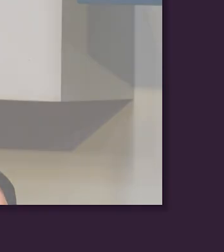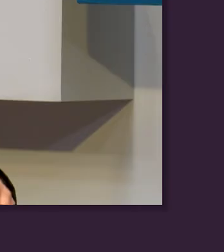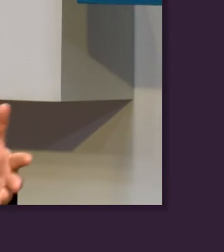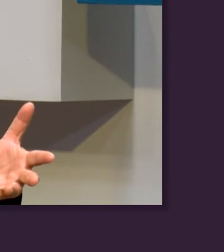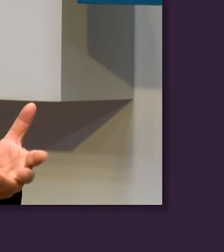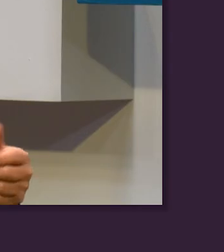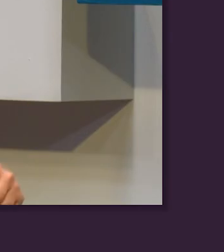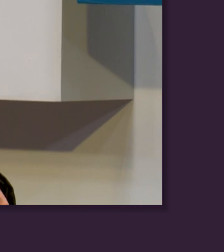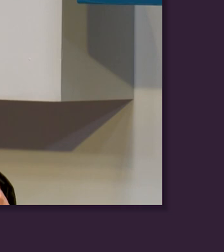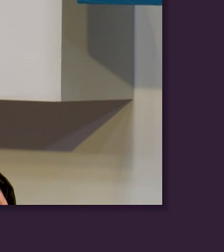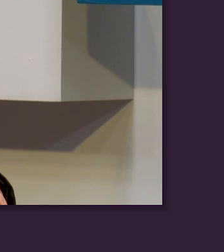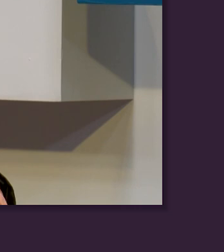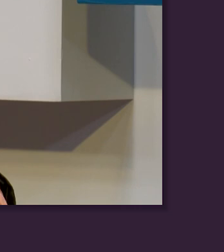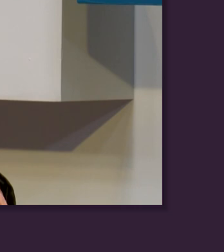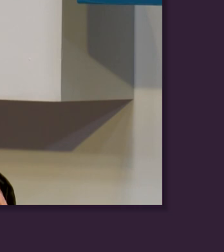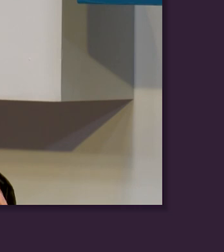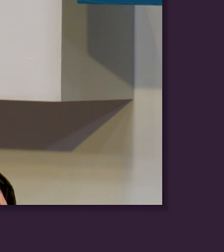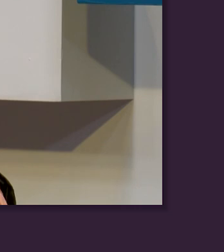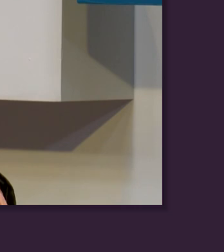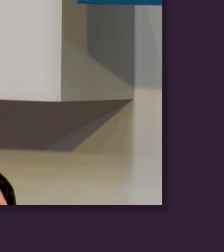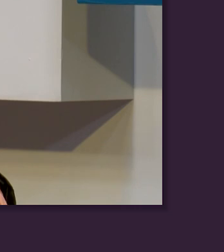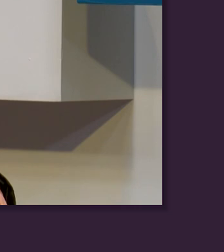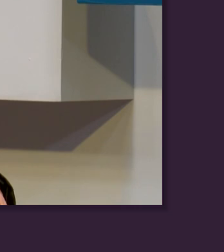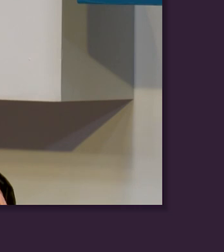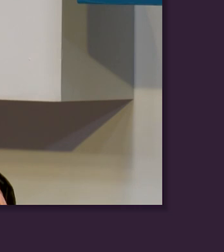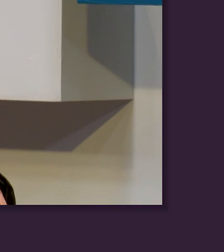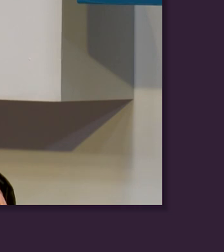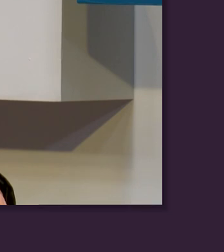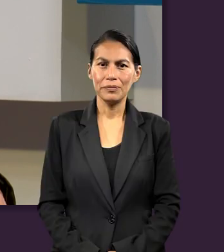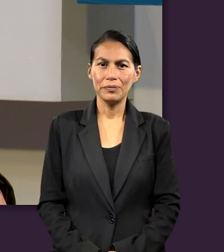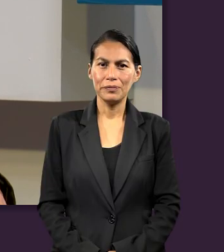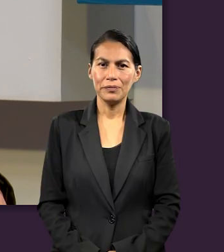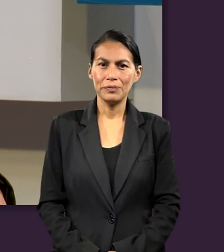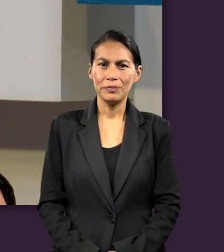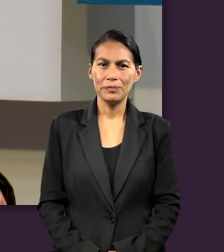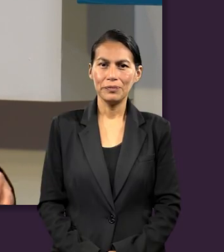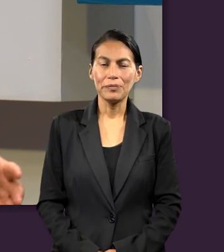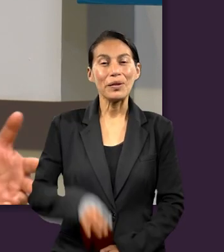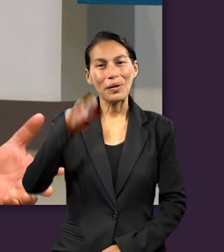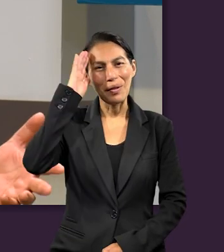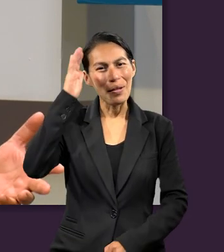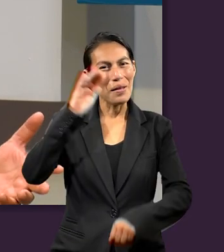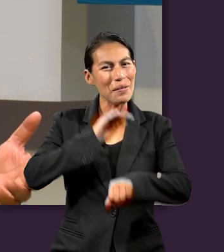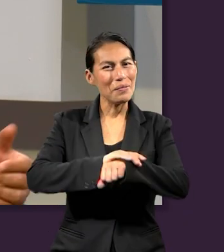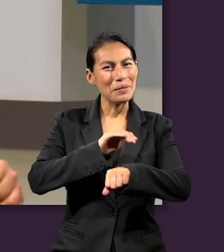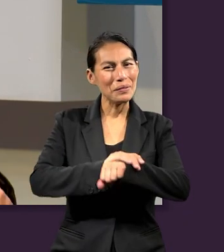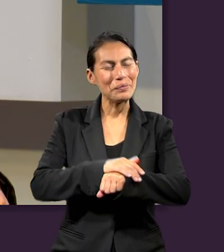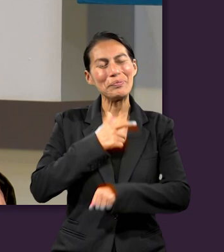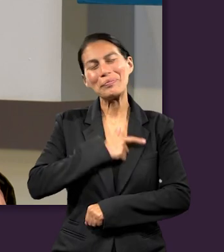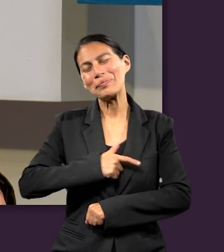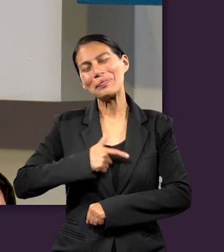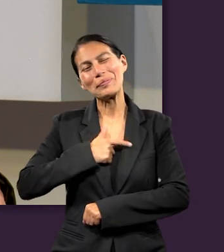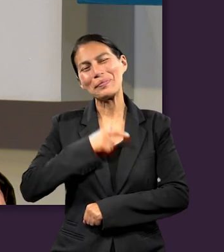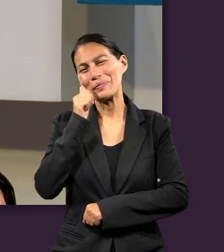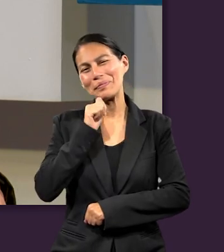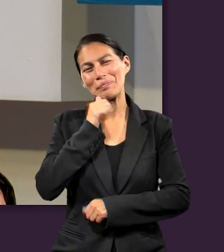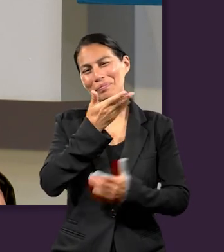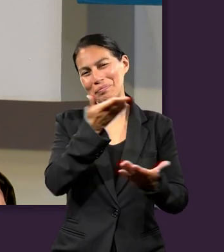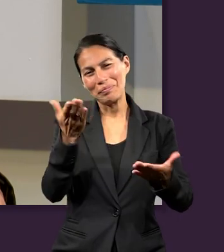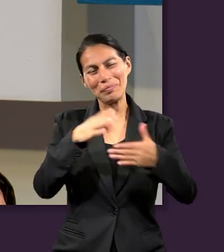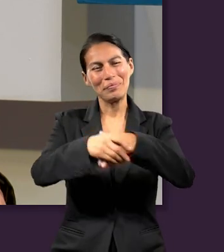Qué tal amigos les saludamos con el gusto de siempre estamos en un repaso más de la Escuela Sabática